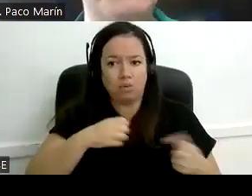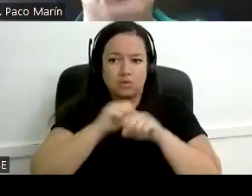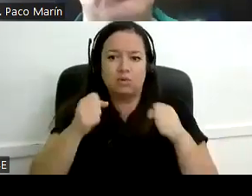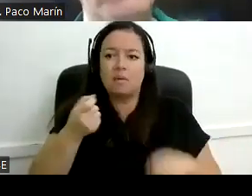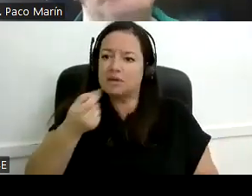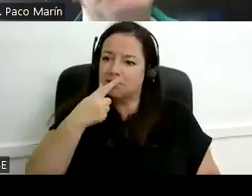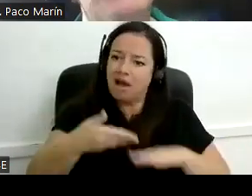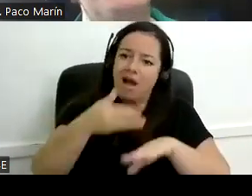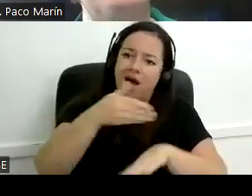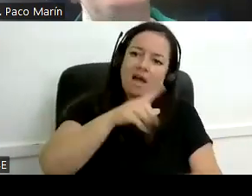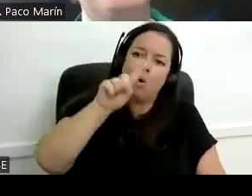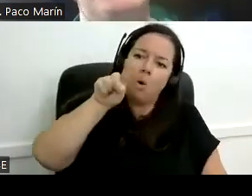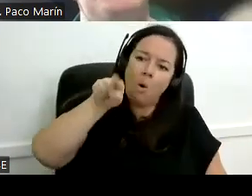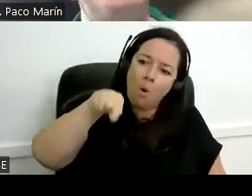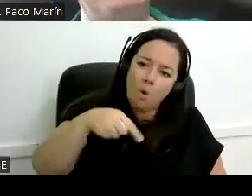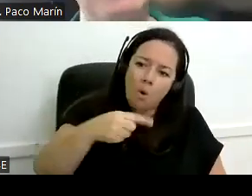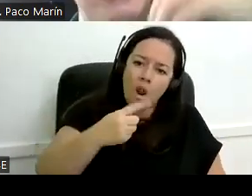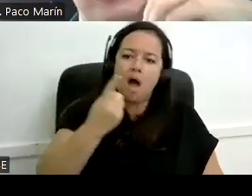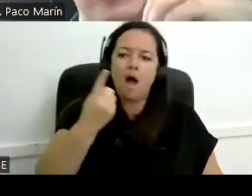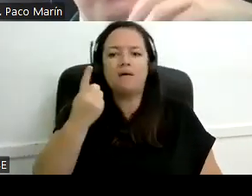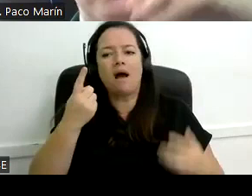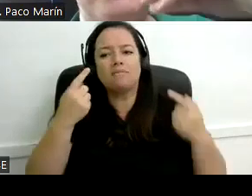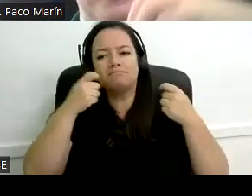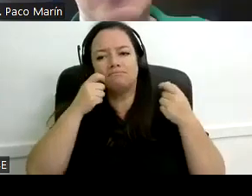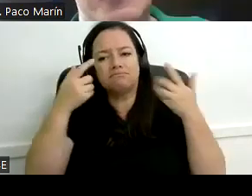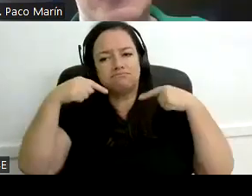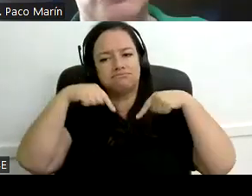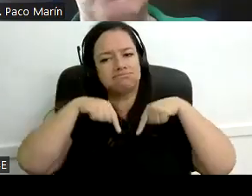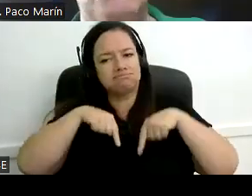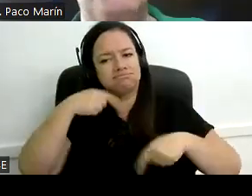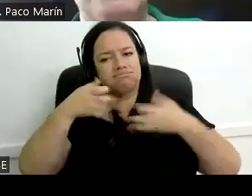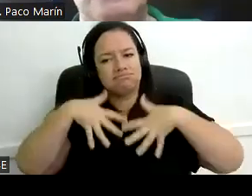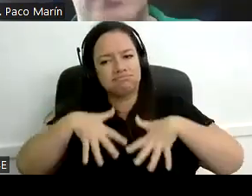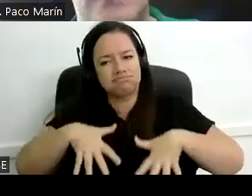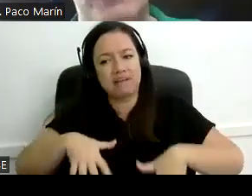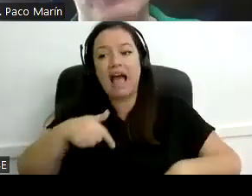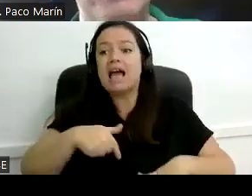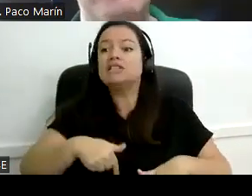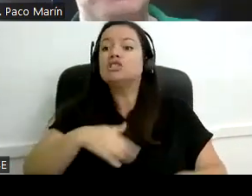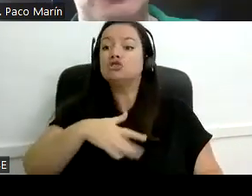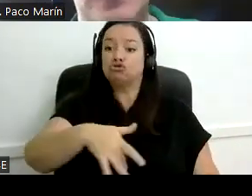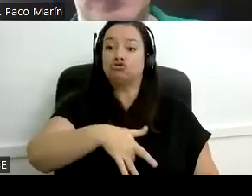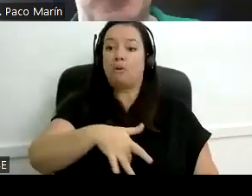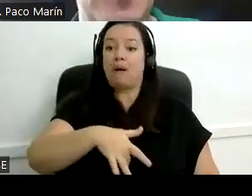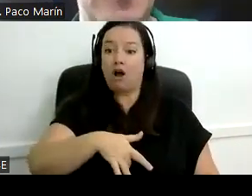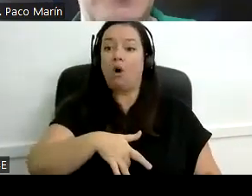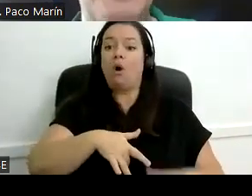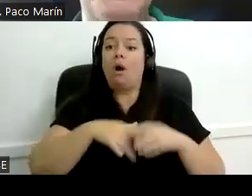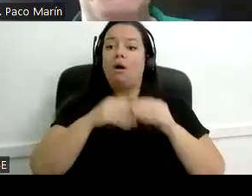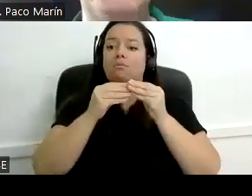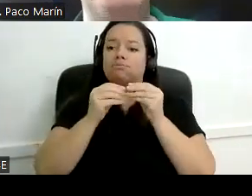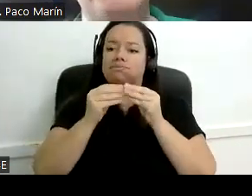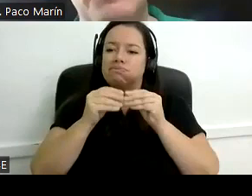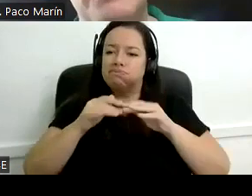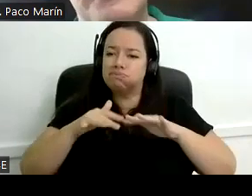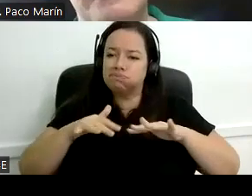media hora, 3/4 de hora, 1 hora, que es lo que tarda el tranquilizante en llegar al estómago, a partir del ácido disgregarse,